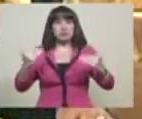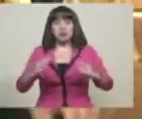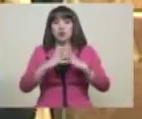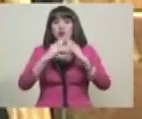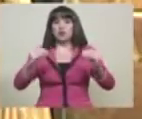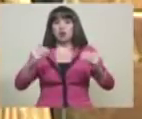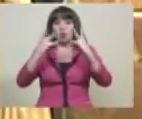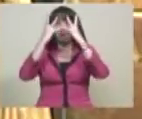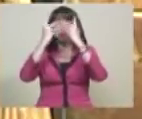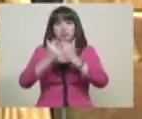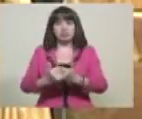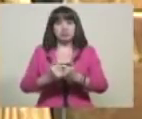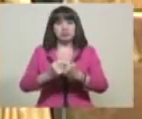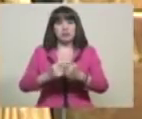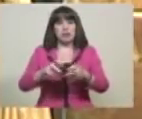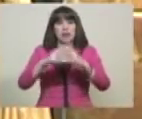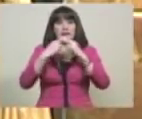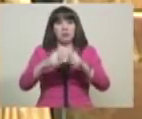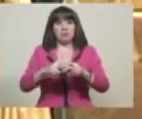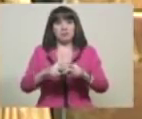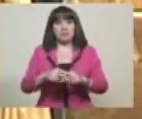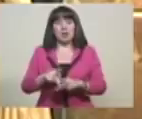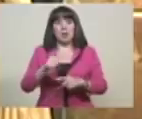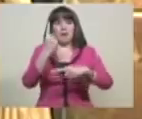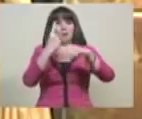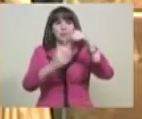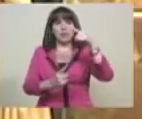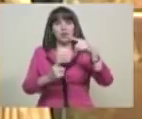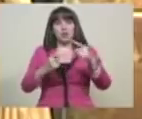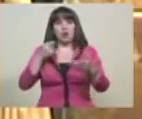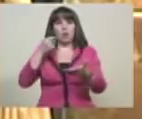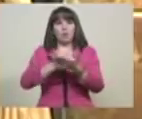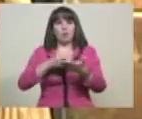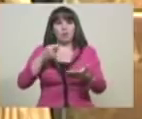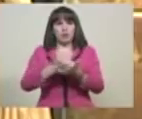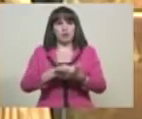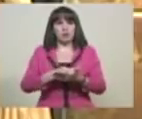salariales del país en medio petro.